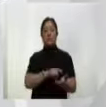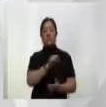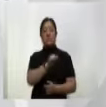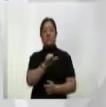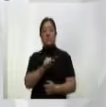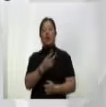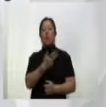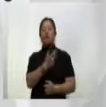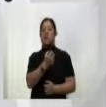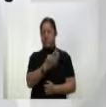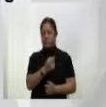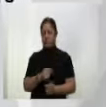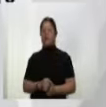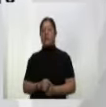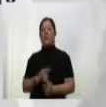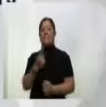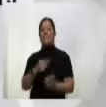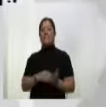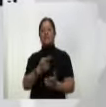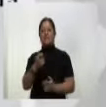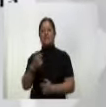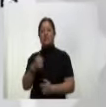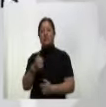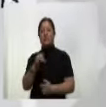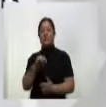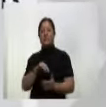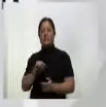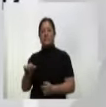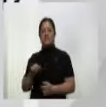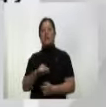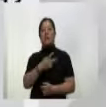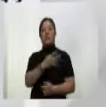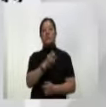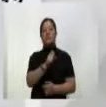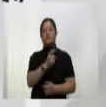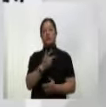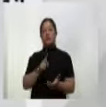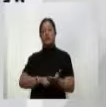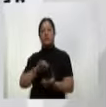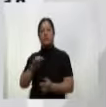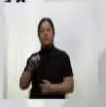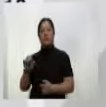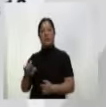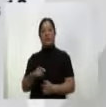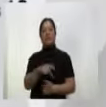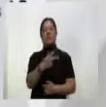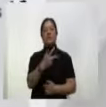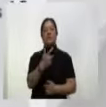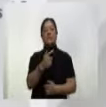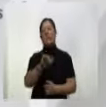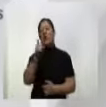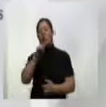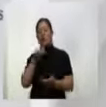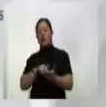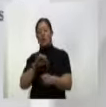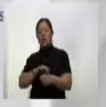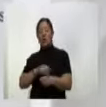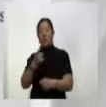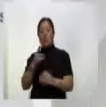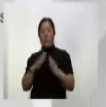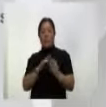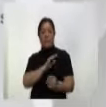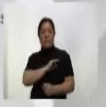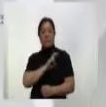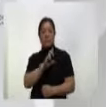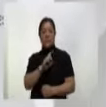CESA, 1,111 en el IMSS, 428 en el ISSSTE, 13 en otras instituciones, 1 en domicilio particular